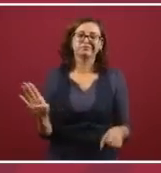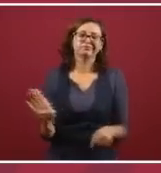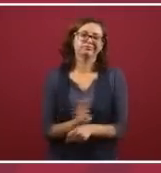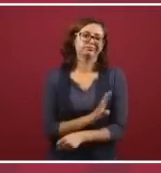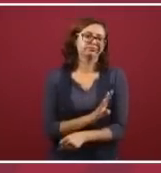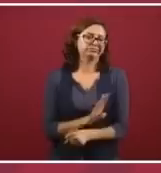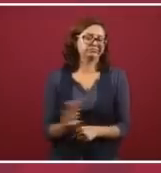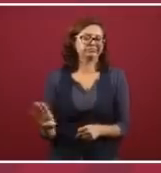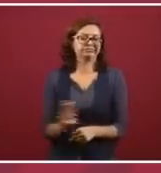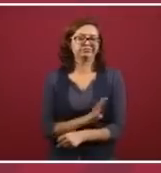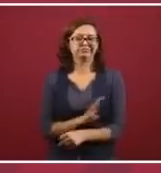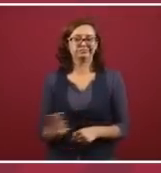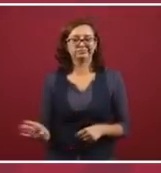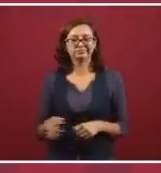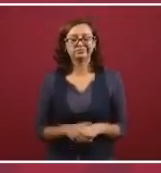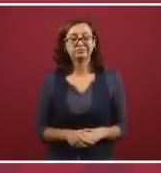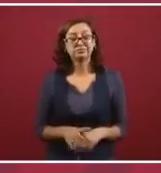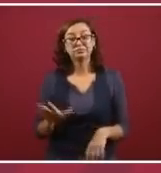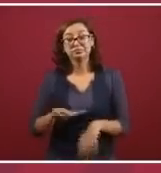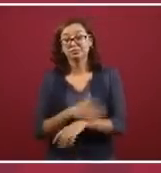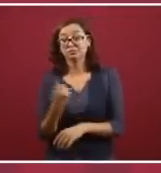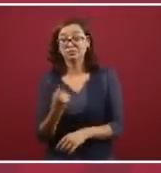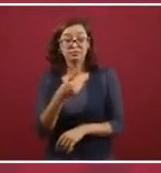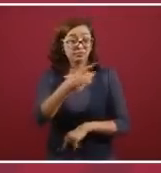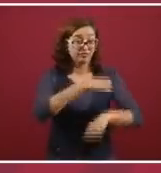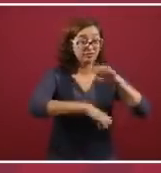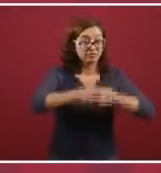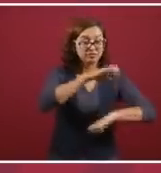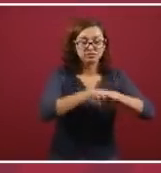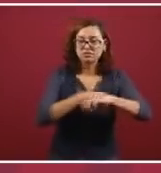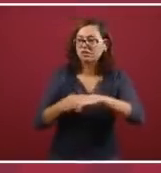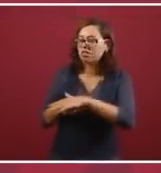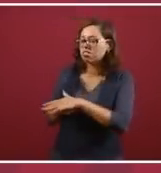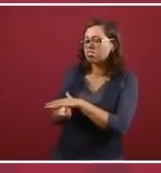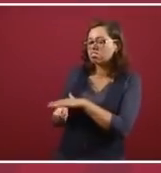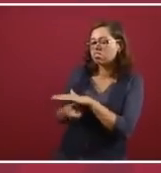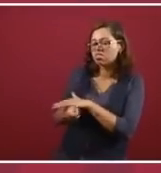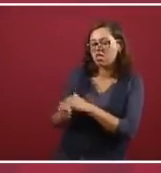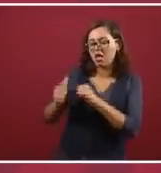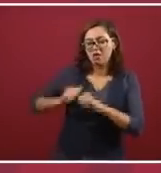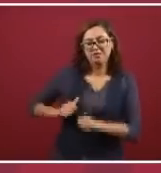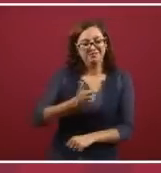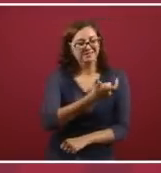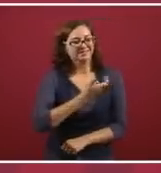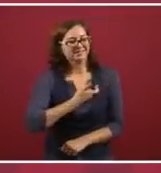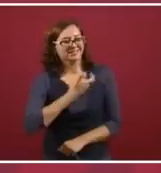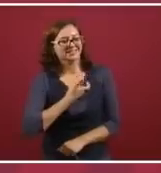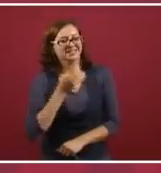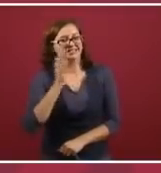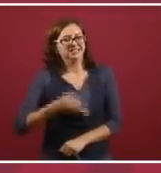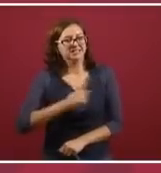Cuando una empresa soborna a una autoridad, la autoridad ya no puede decir nada.